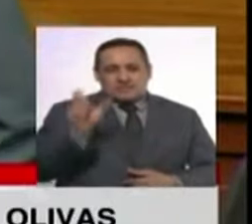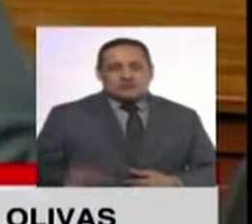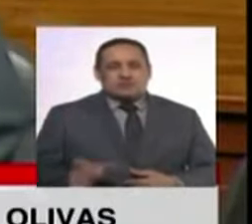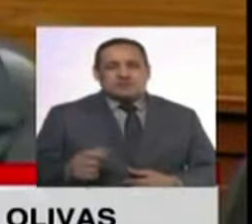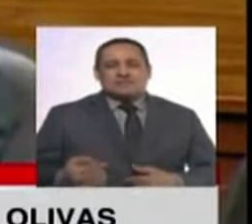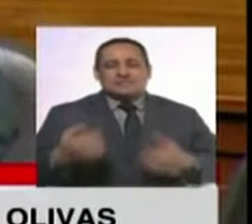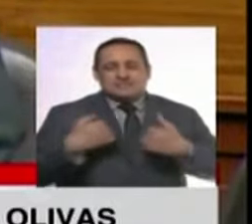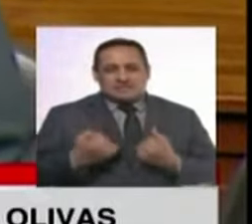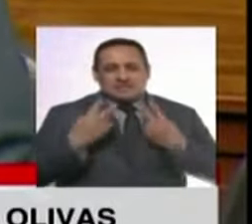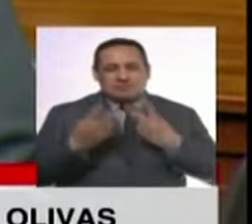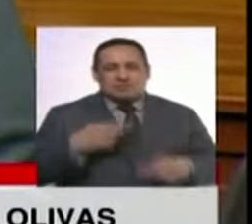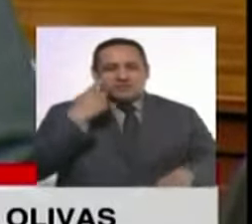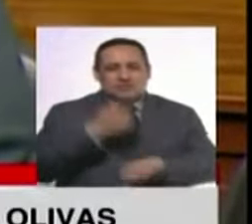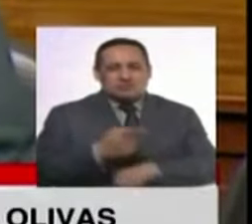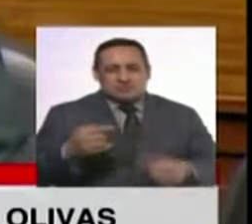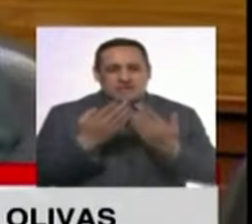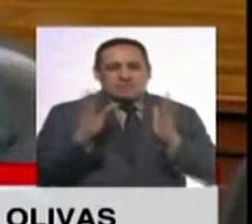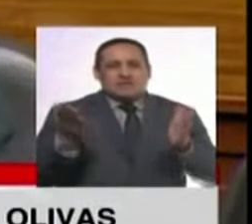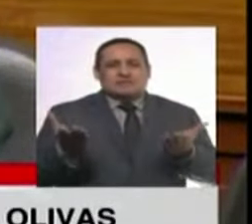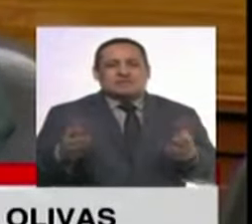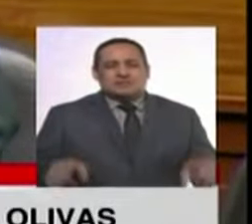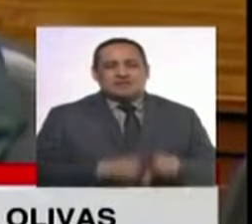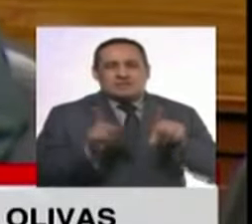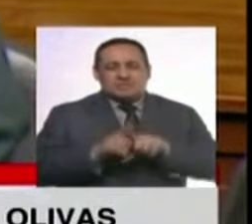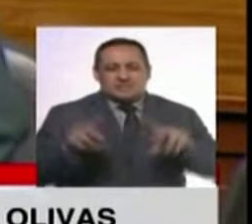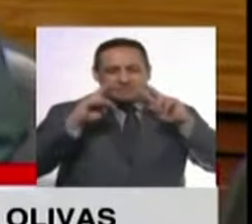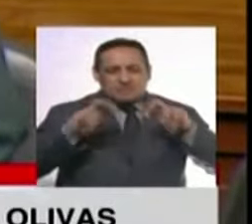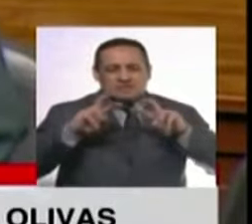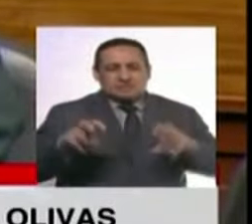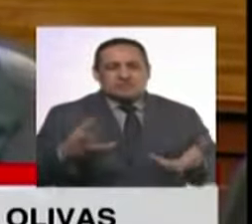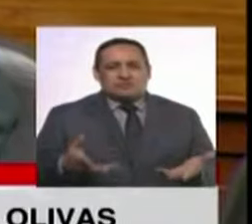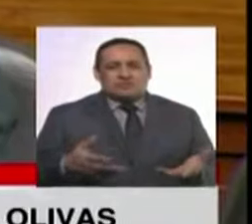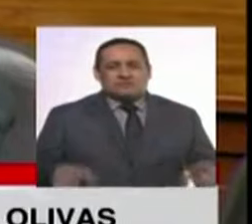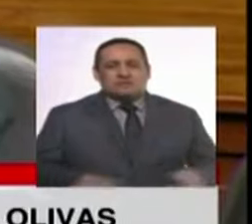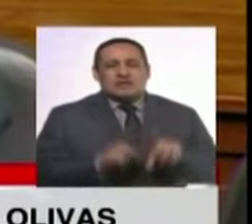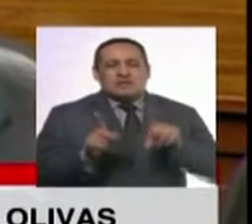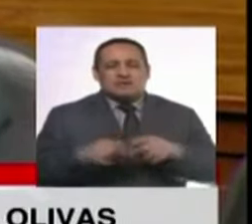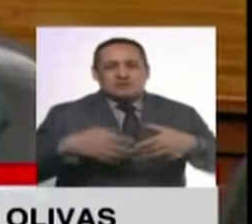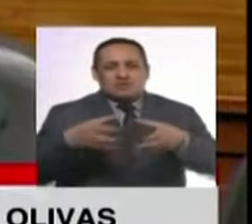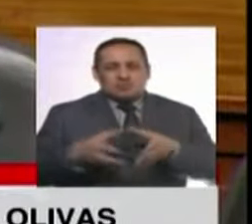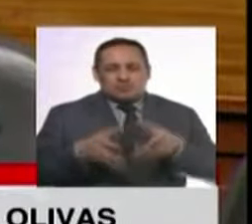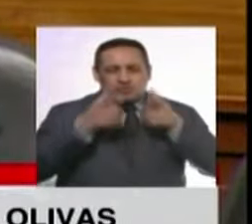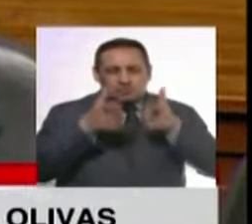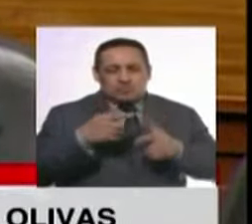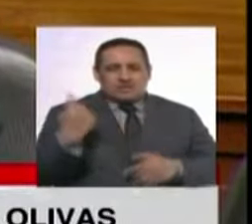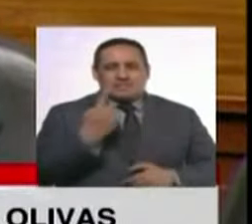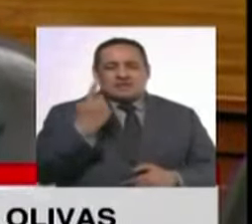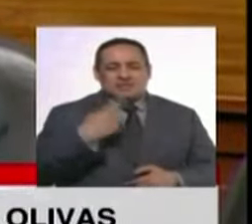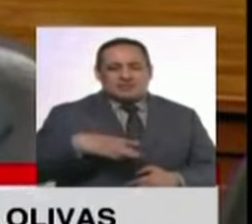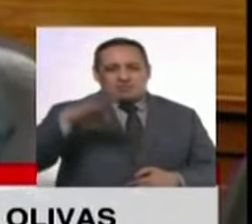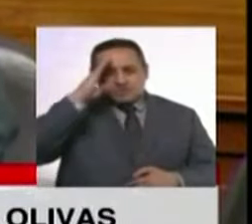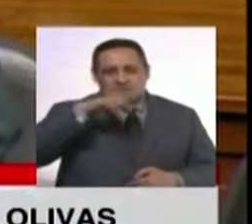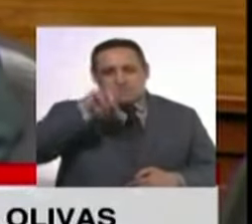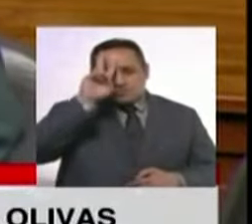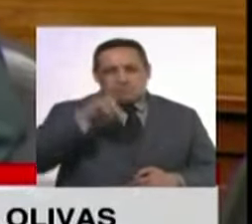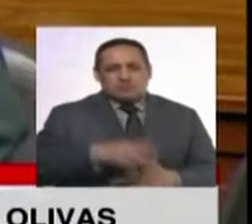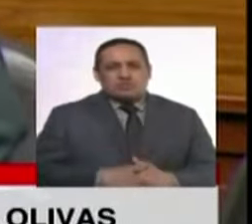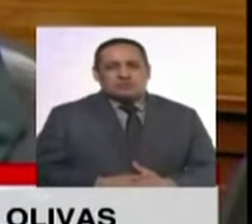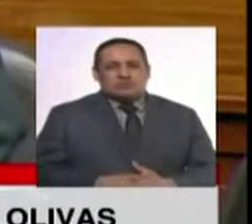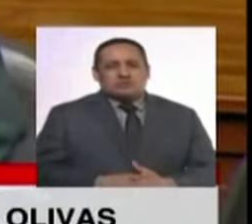tiene una denuncia abierta de investigación y la inspectoría general de la Policía Nacional